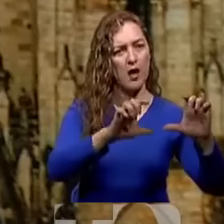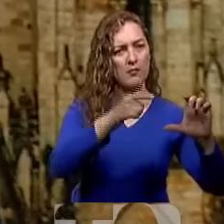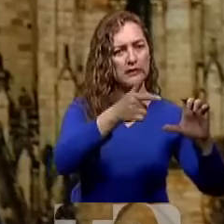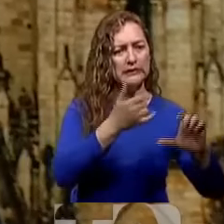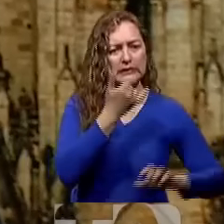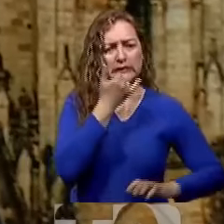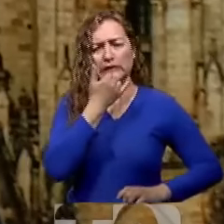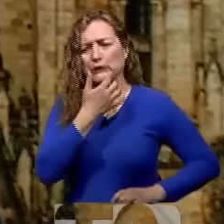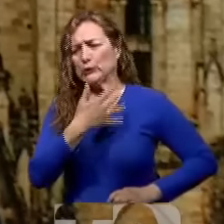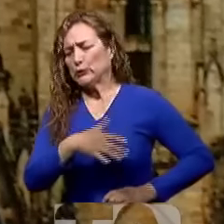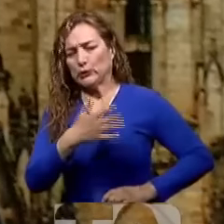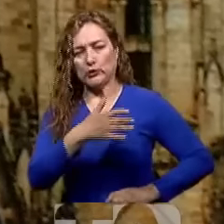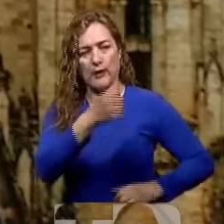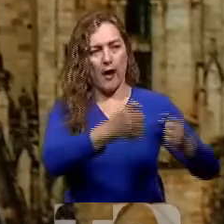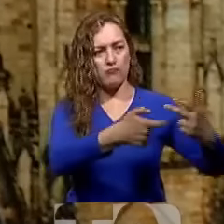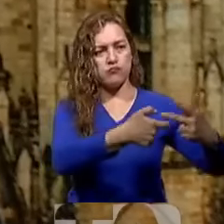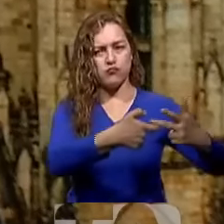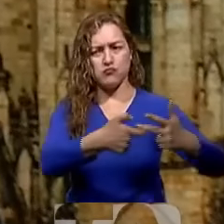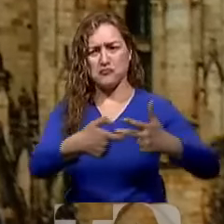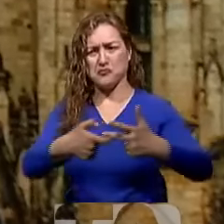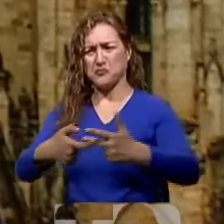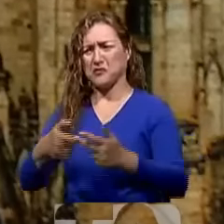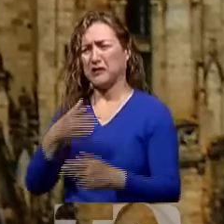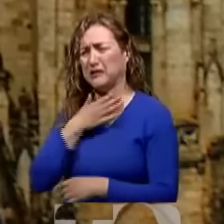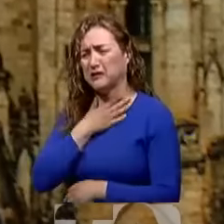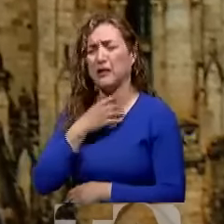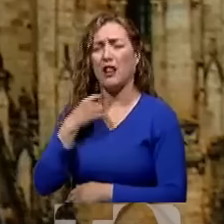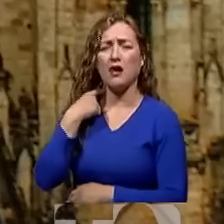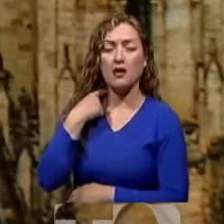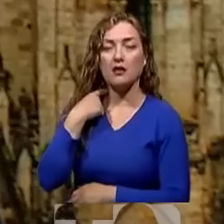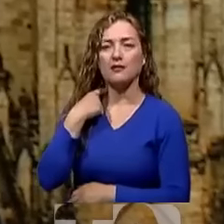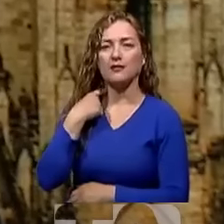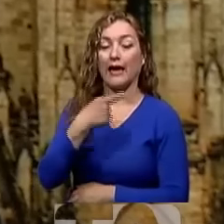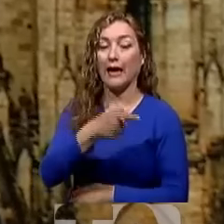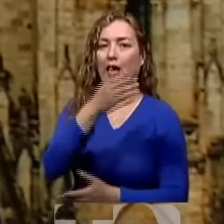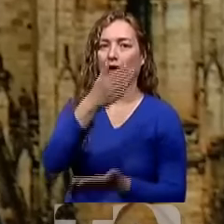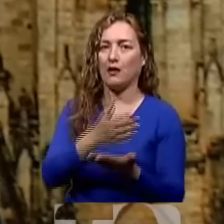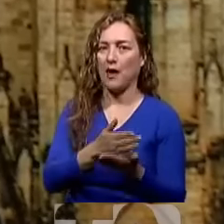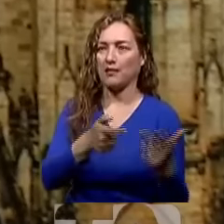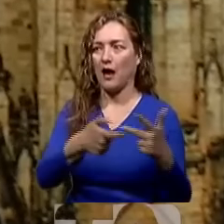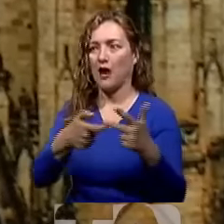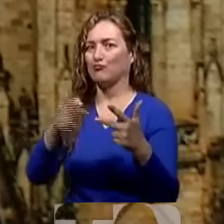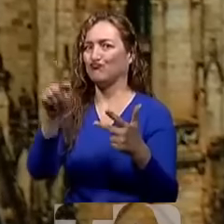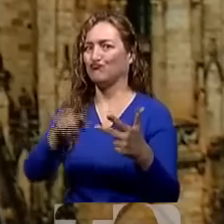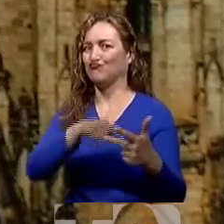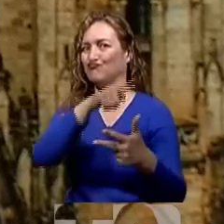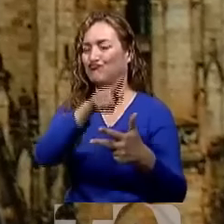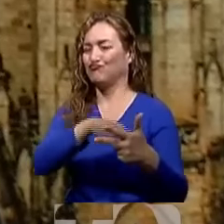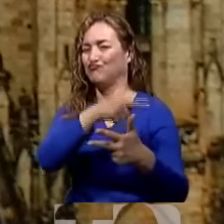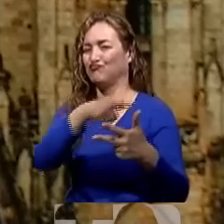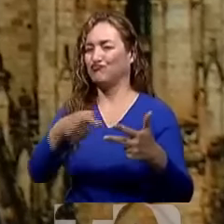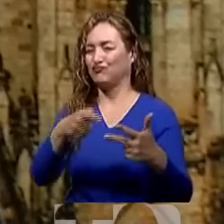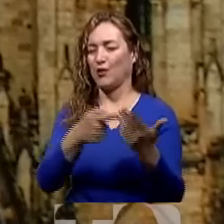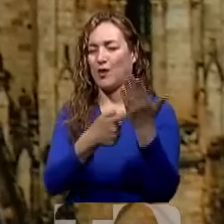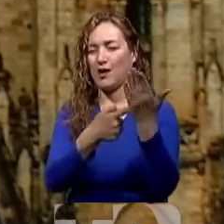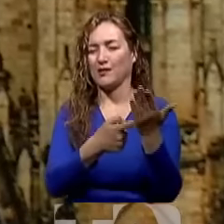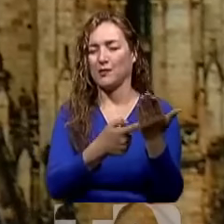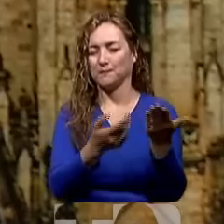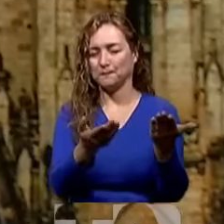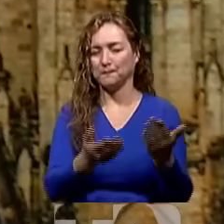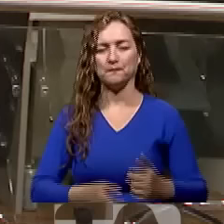ediles apoyan esta iniciativa y aseguran que esto podría disminuir los actos de corrupción en los que se ven envueltos los agentes